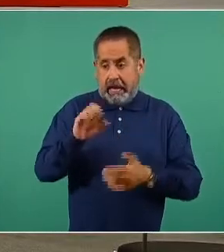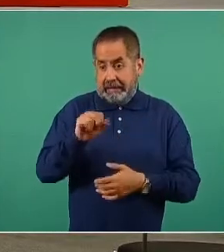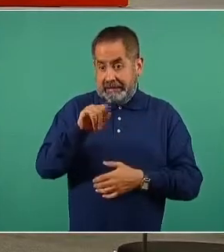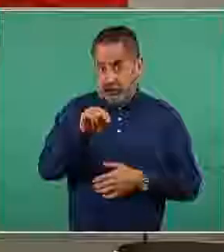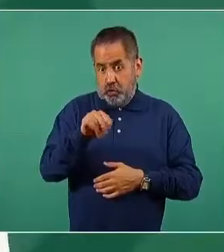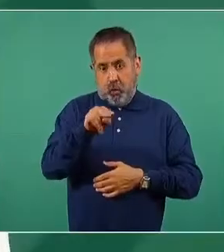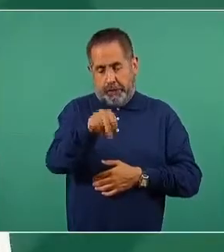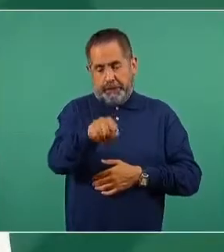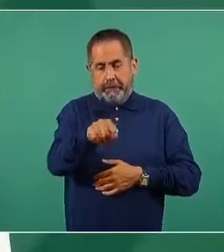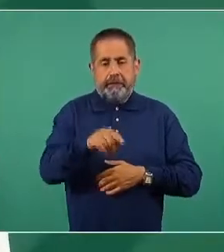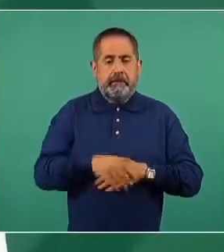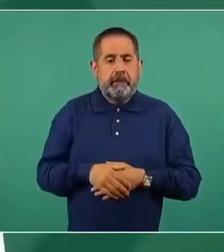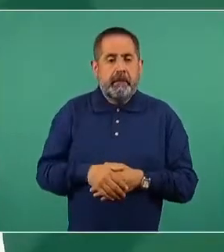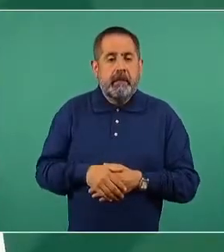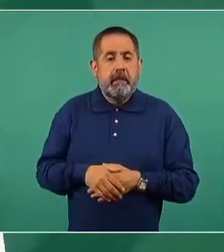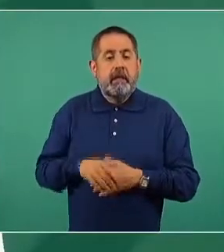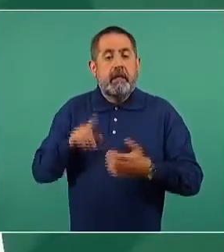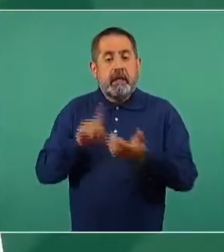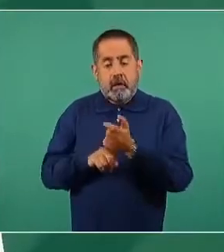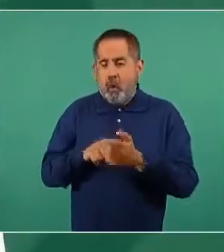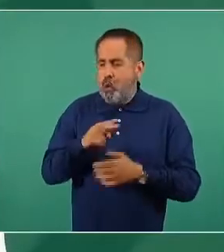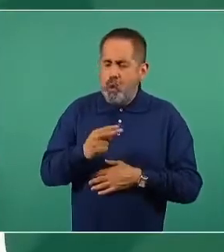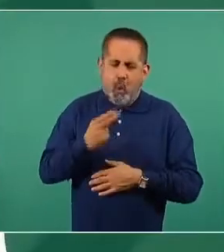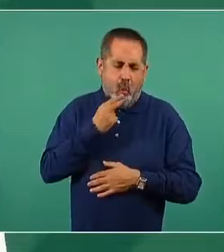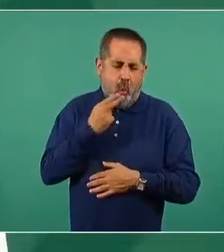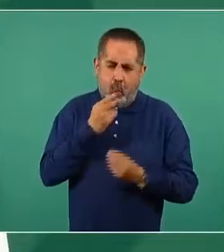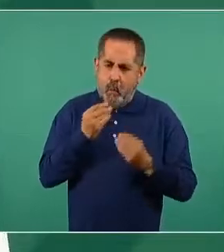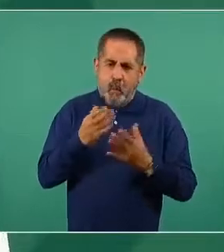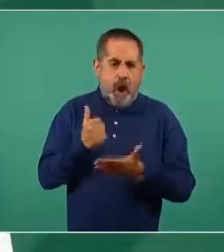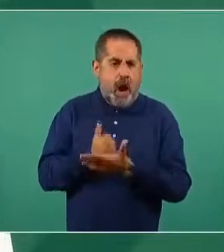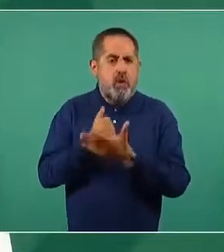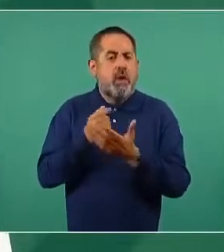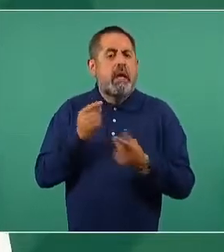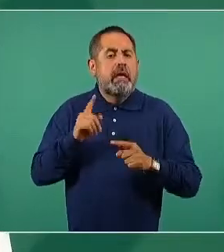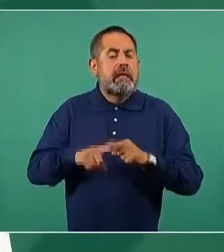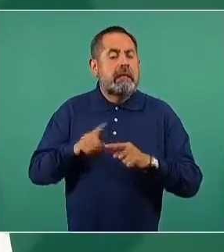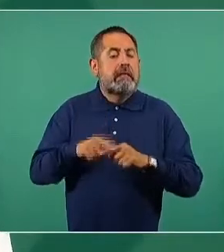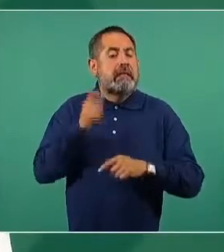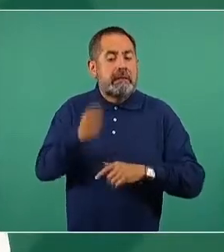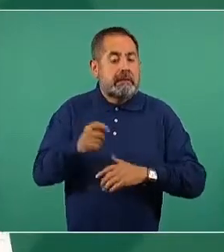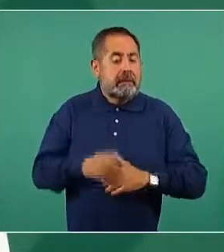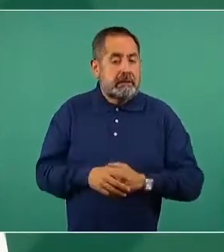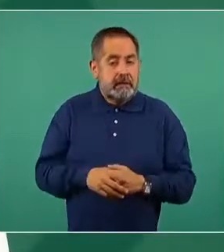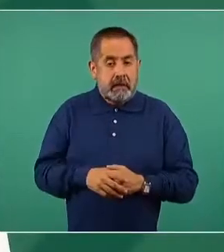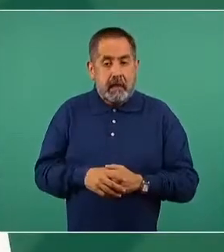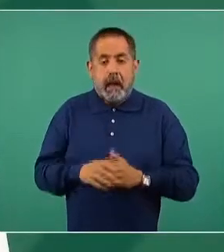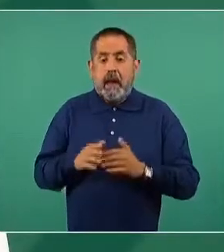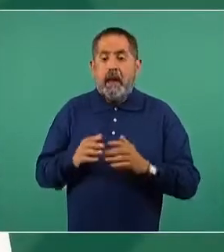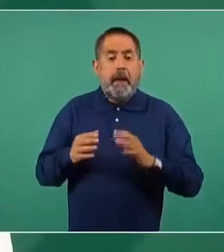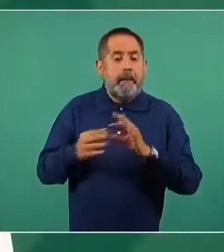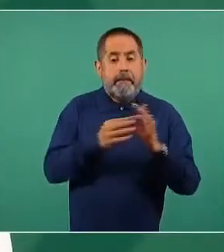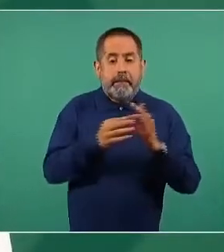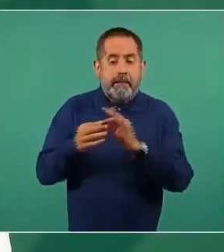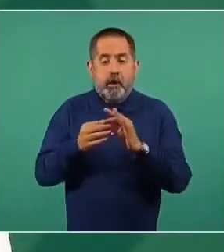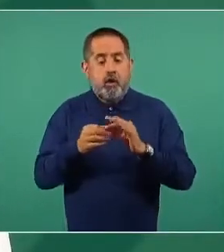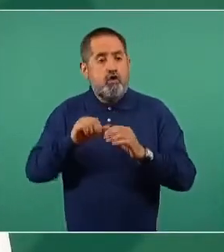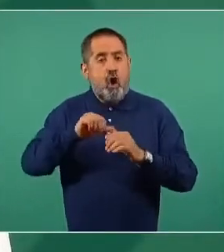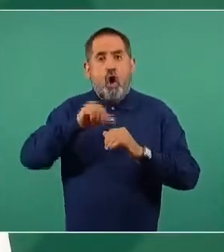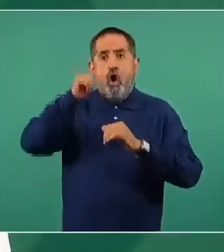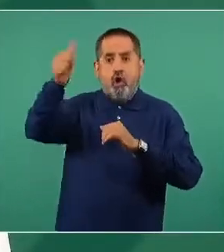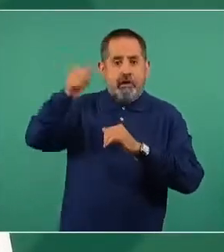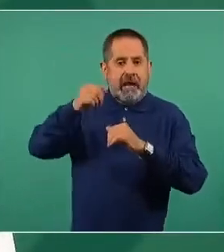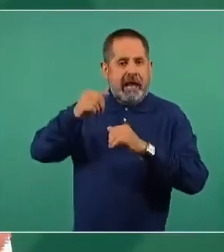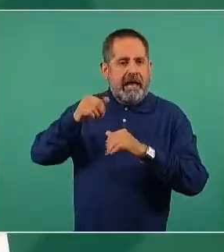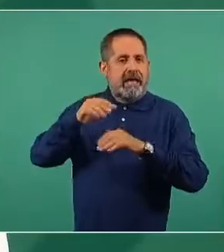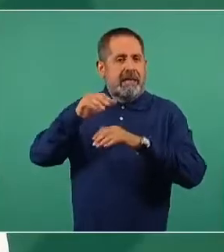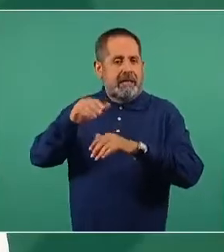es un mecanismo que ha sido sumamente útil ahora, es las colaboraciones con agencias de regulación